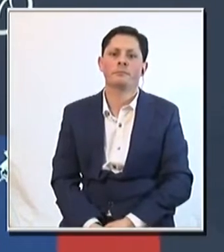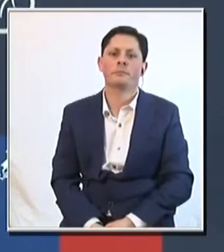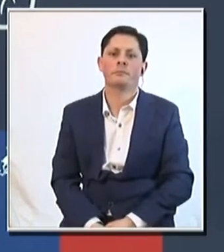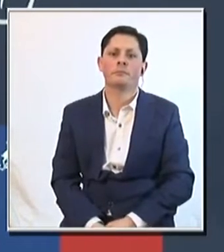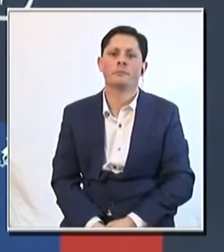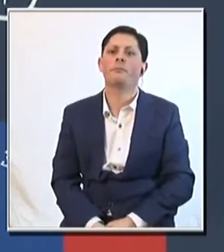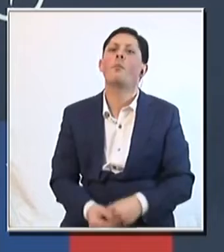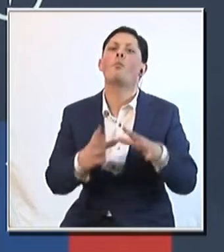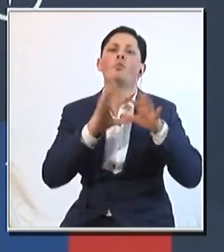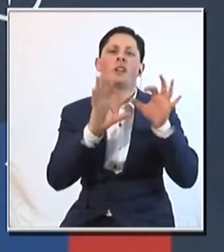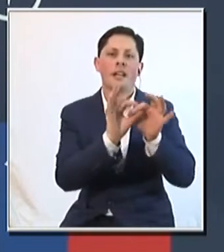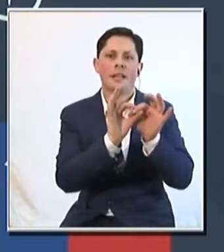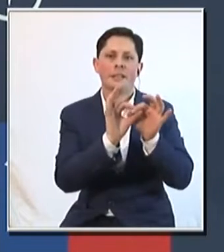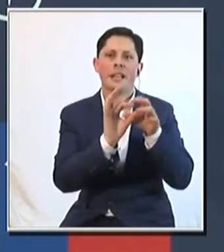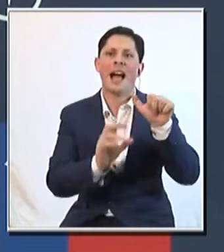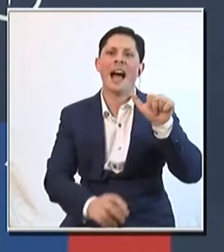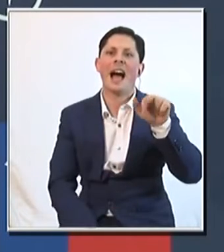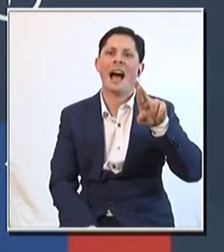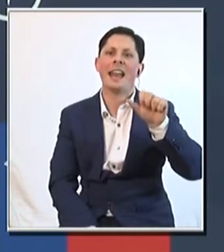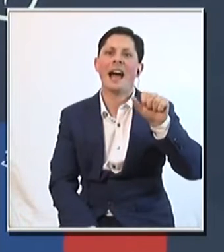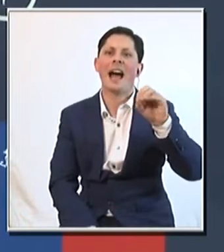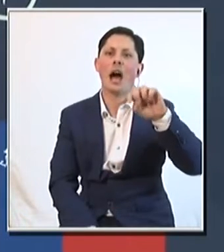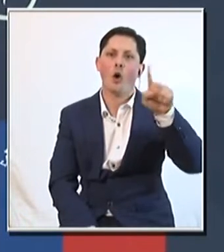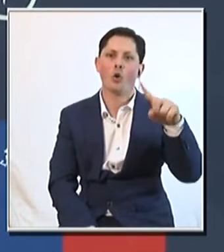Muchas gracias, subsecretario Araos.